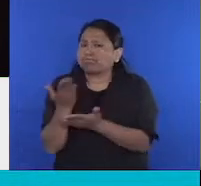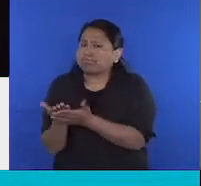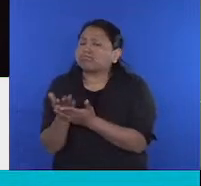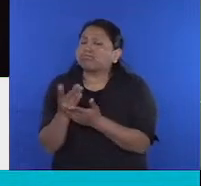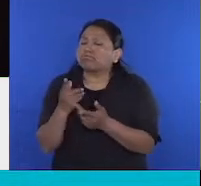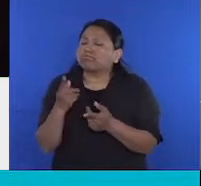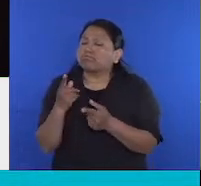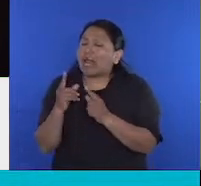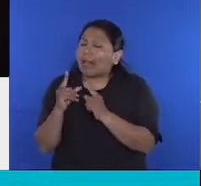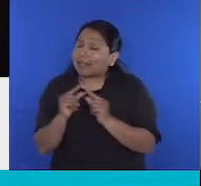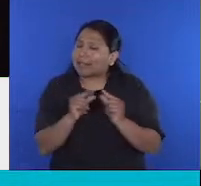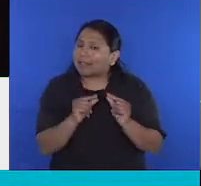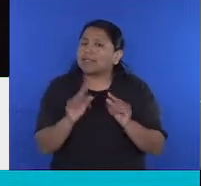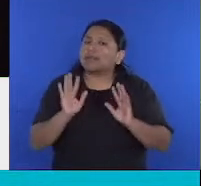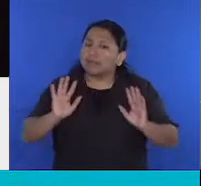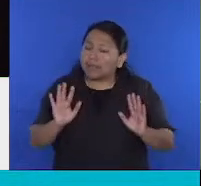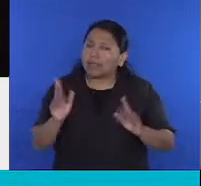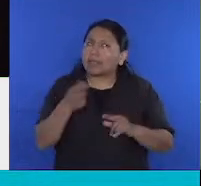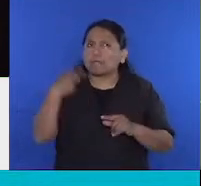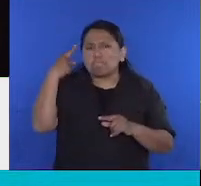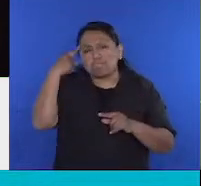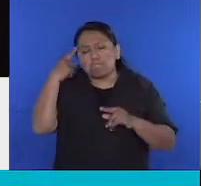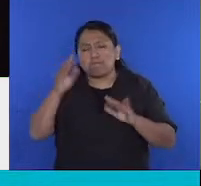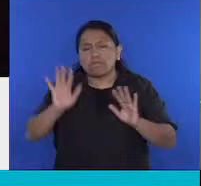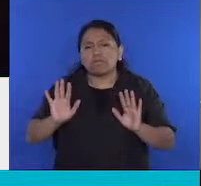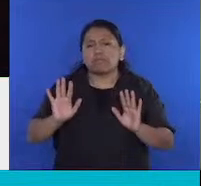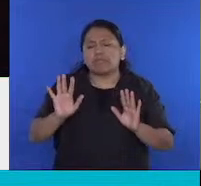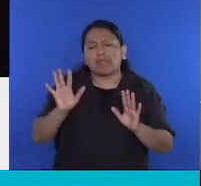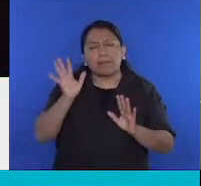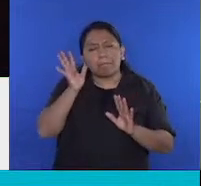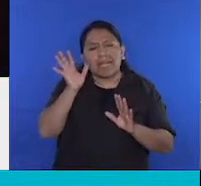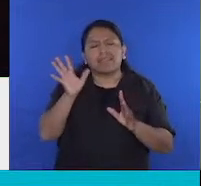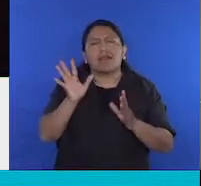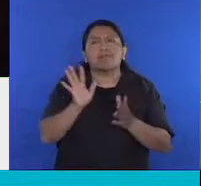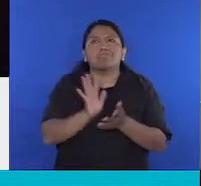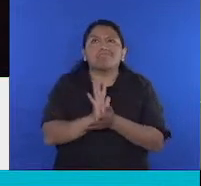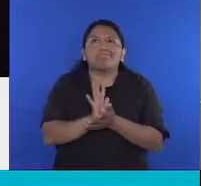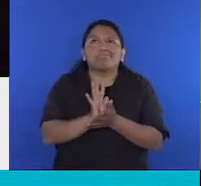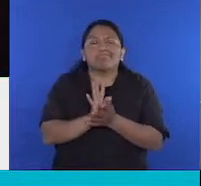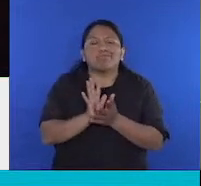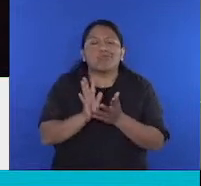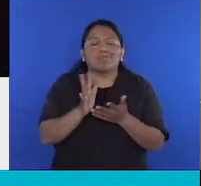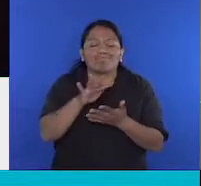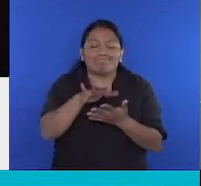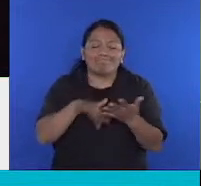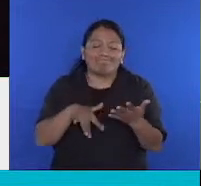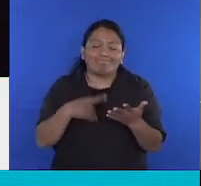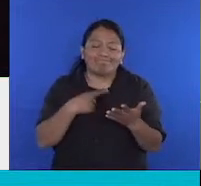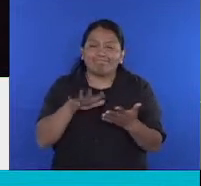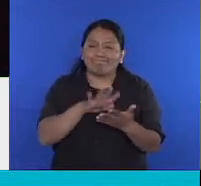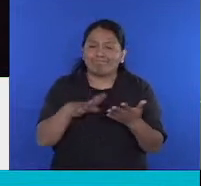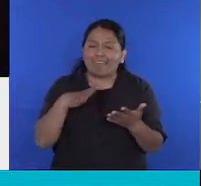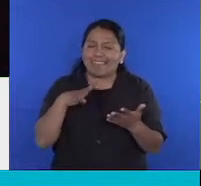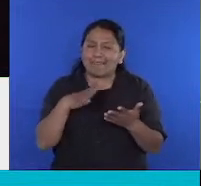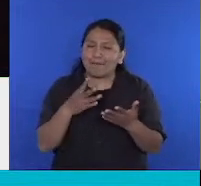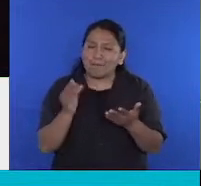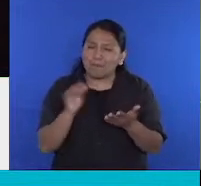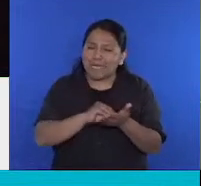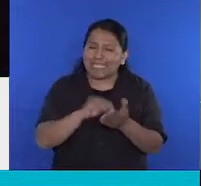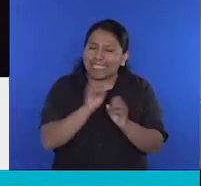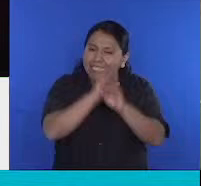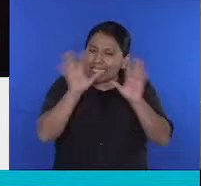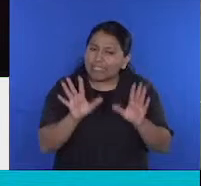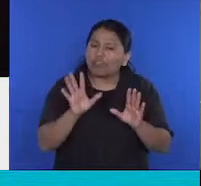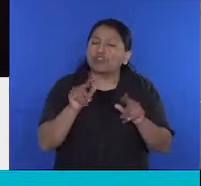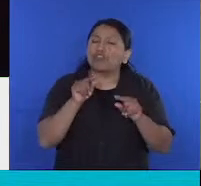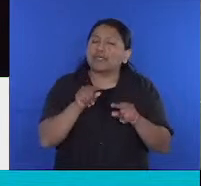nos parecía demasiado laxo el texto del proyecto de ley. Creíamos que se les estaba